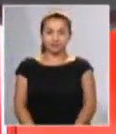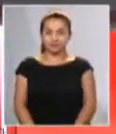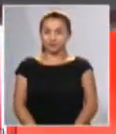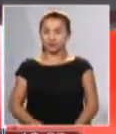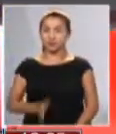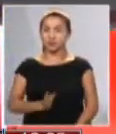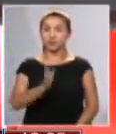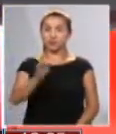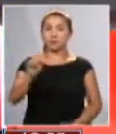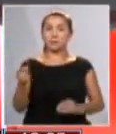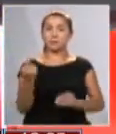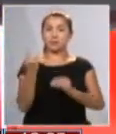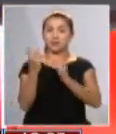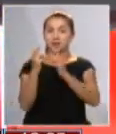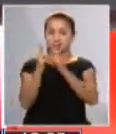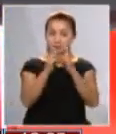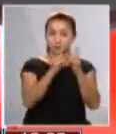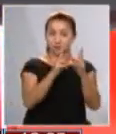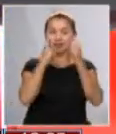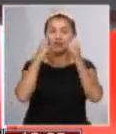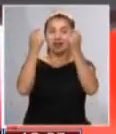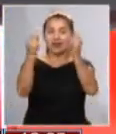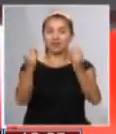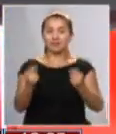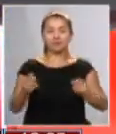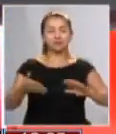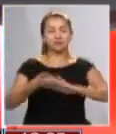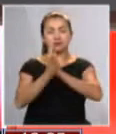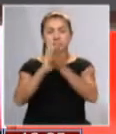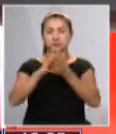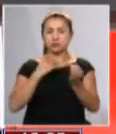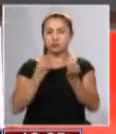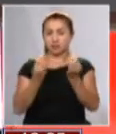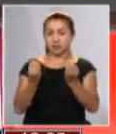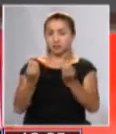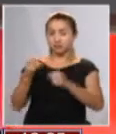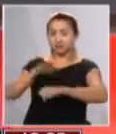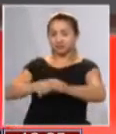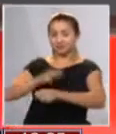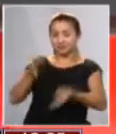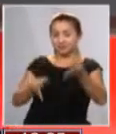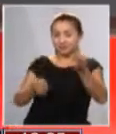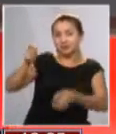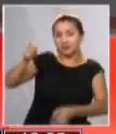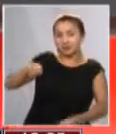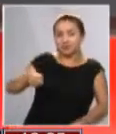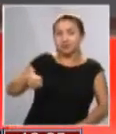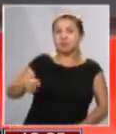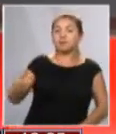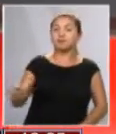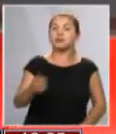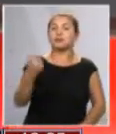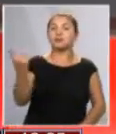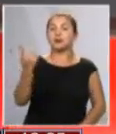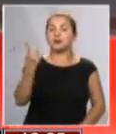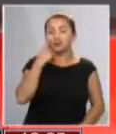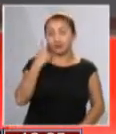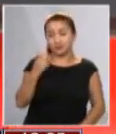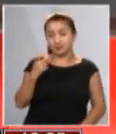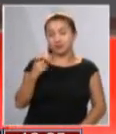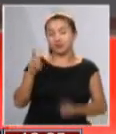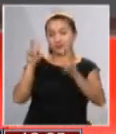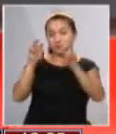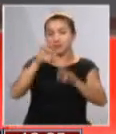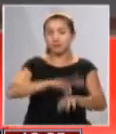Bueno, y continuamos aquí en primera edición, revisando todo lo que ha sido la formalización. Esta primera jornada de formalización en el llamado caso Penta.